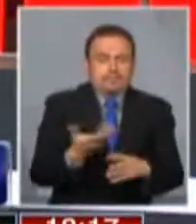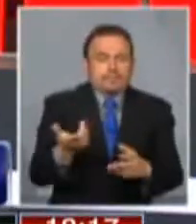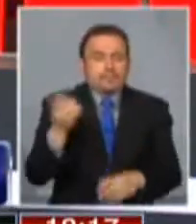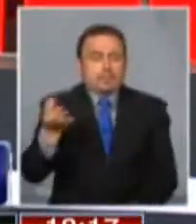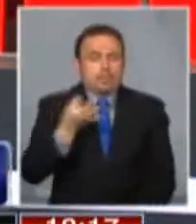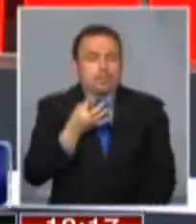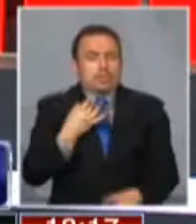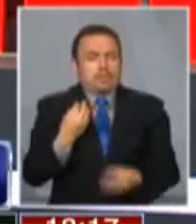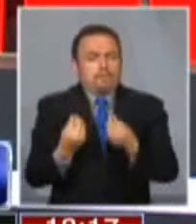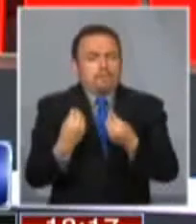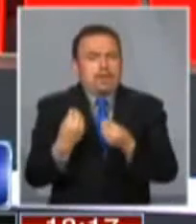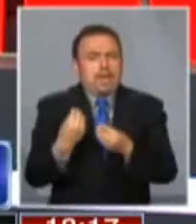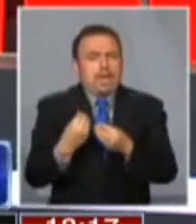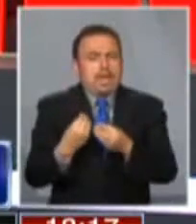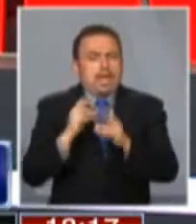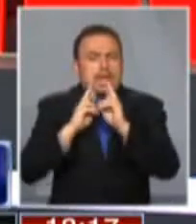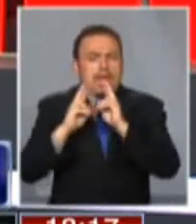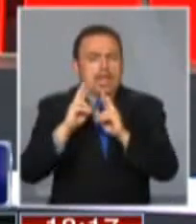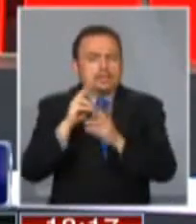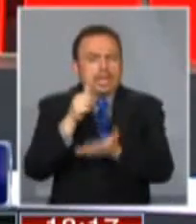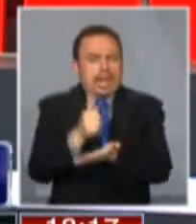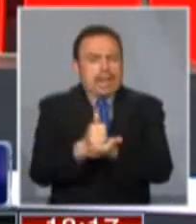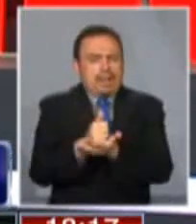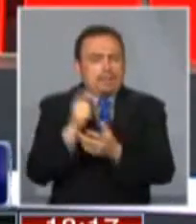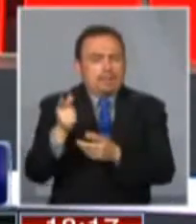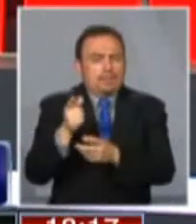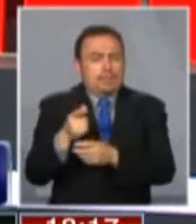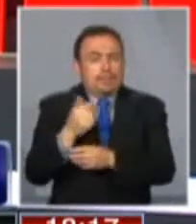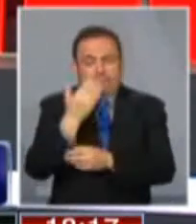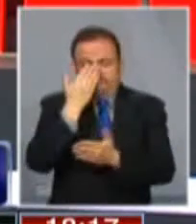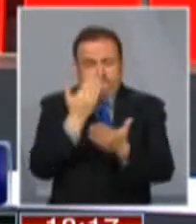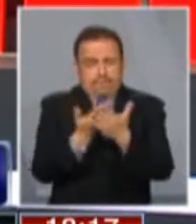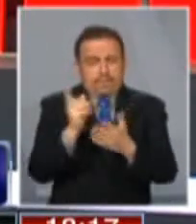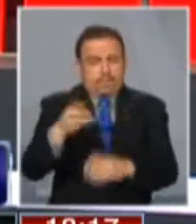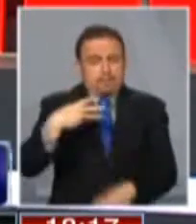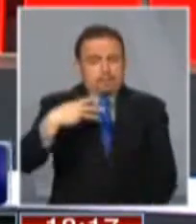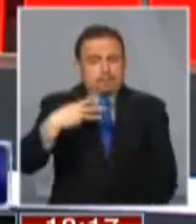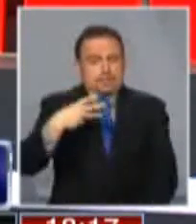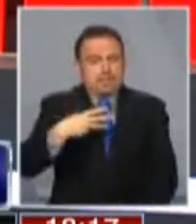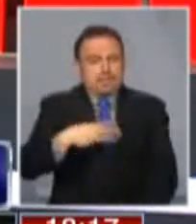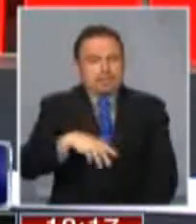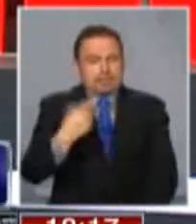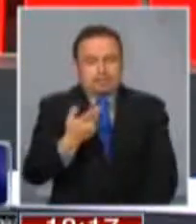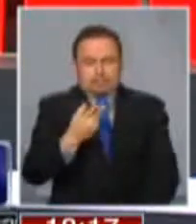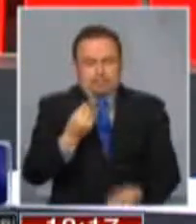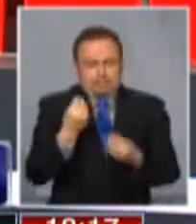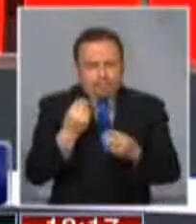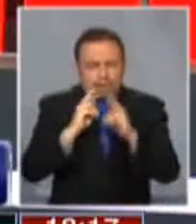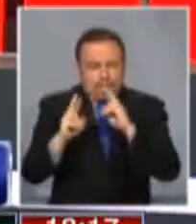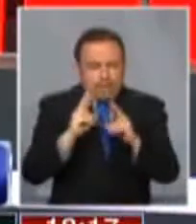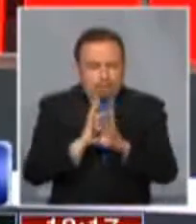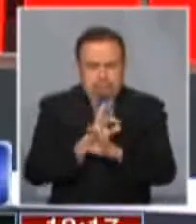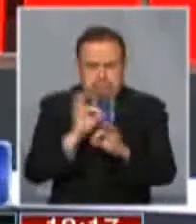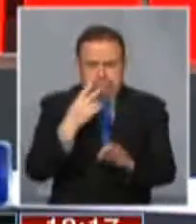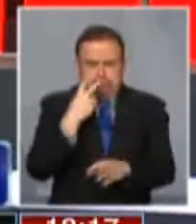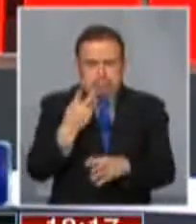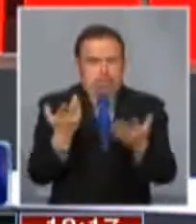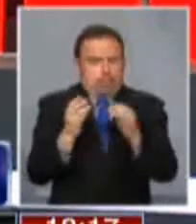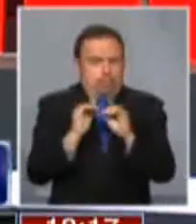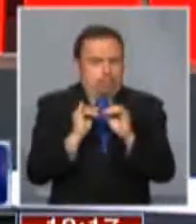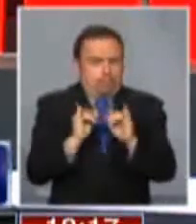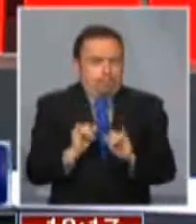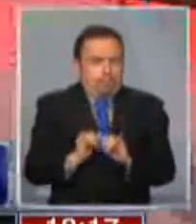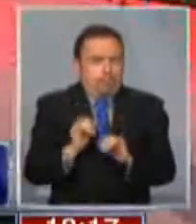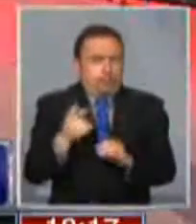con la alcaldesa, pero lo que pasó ayer frente a la Municipalidad de Providencia nos da cuenta de una buena relación y de una buena manera a lo mejor